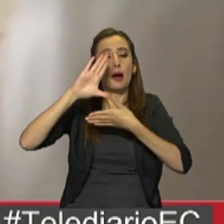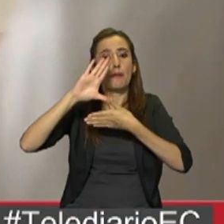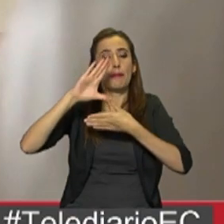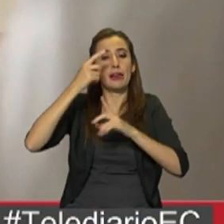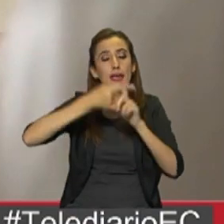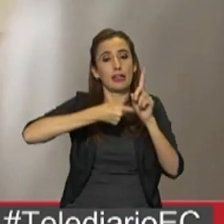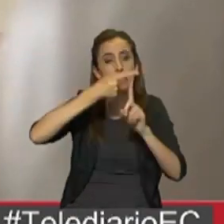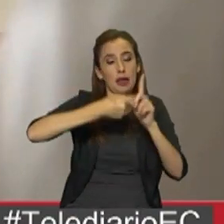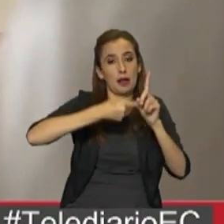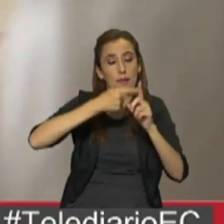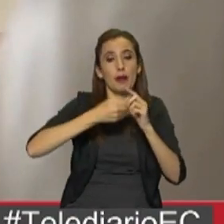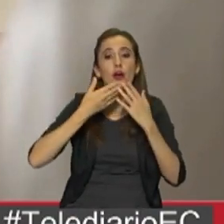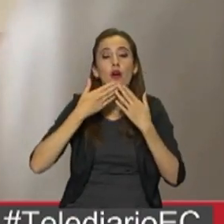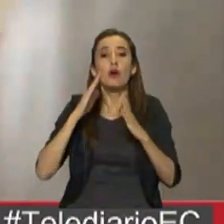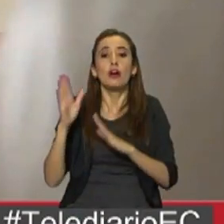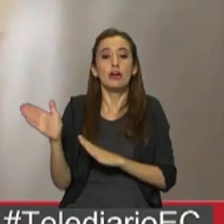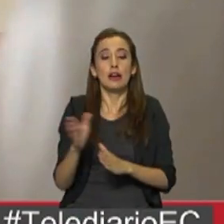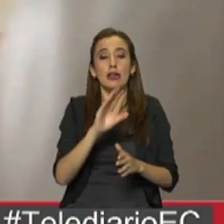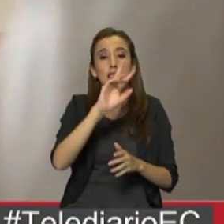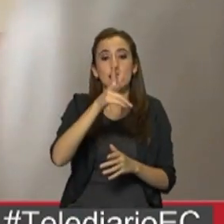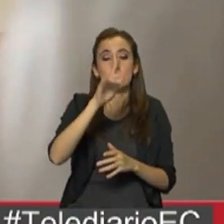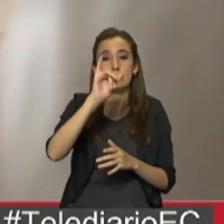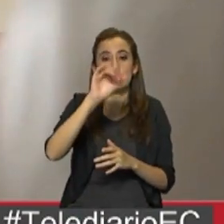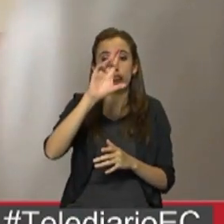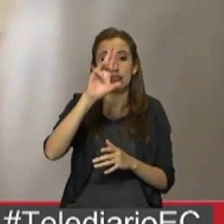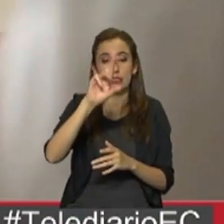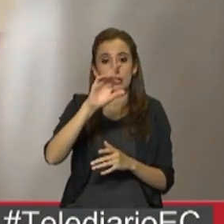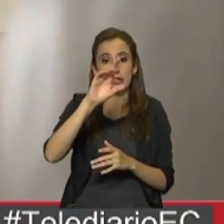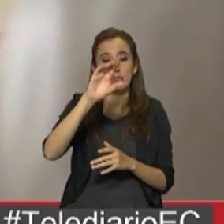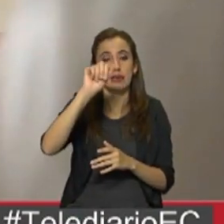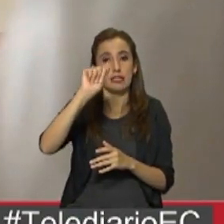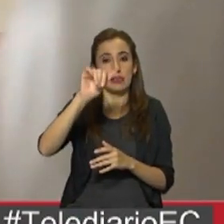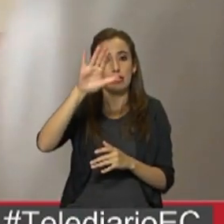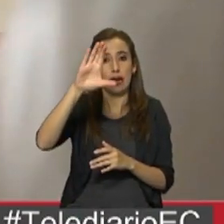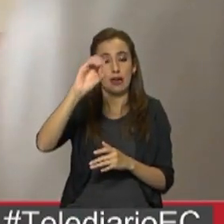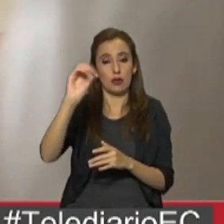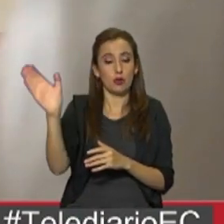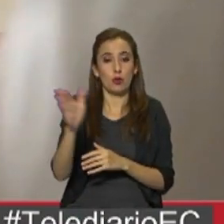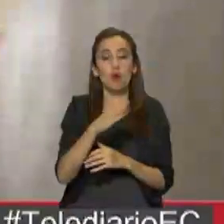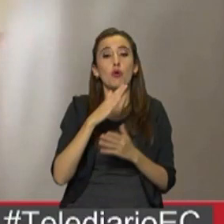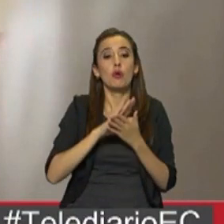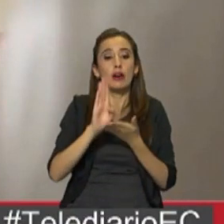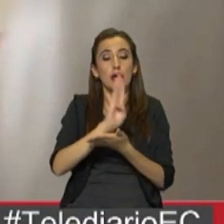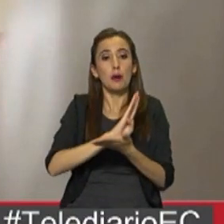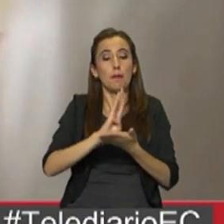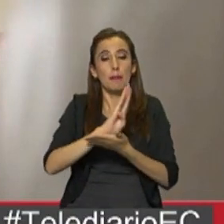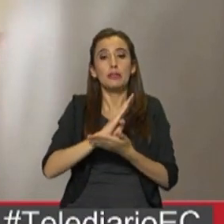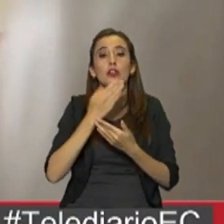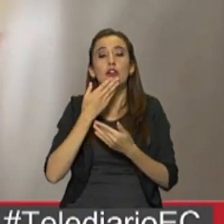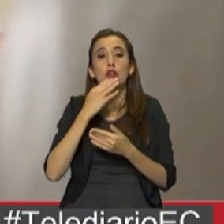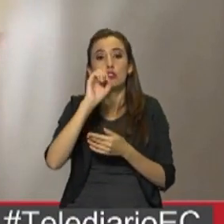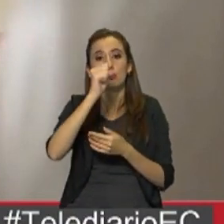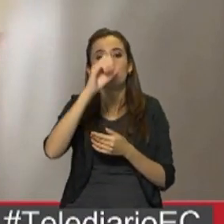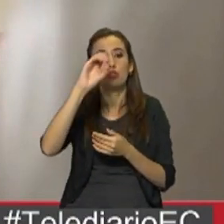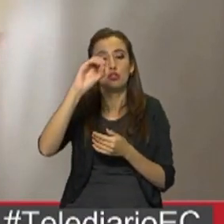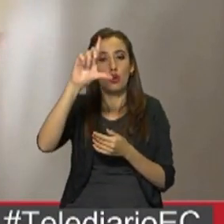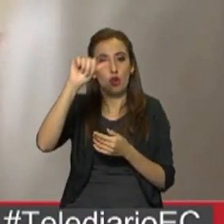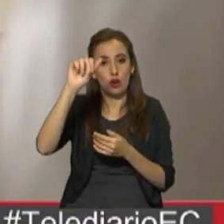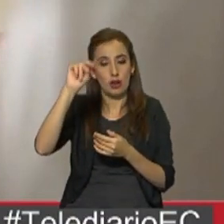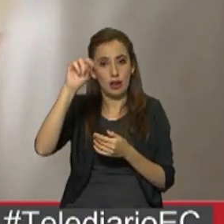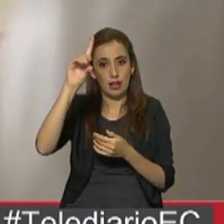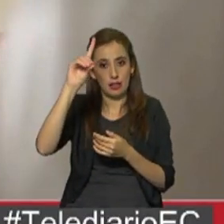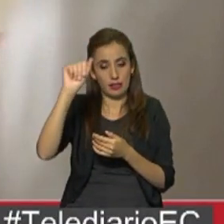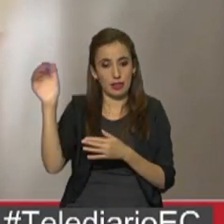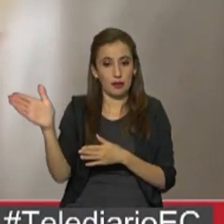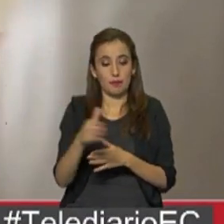en el centro además de chiriyacu solanda mena 2 caupicho ciudadela ibarra esto en el sur de la ciudad además del mercado